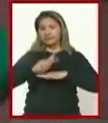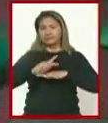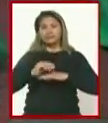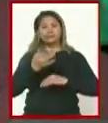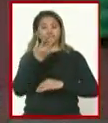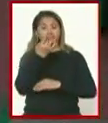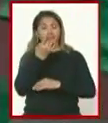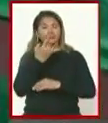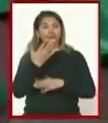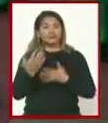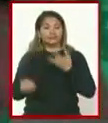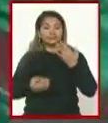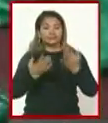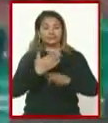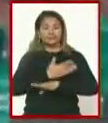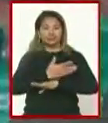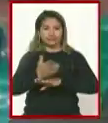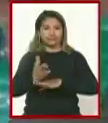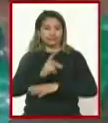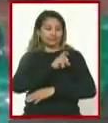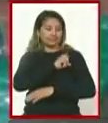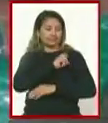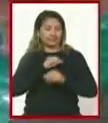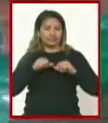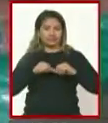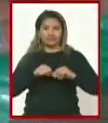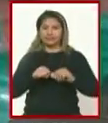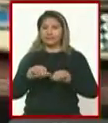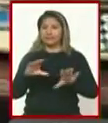La droga será incinerada en las próximas horas. La policía